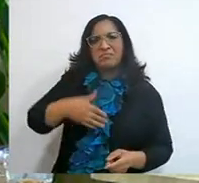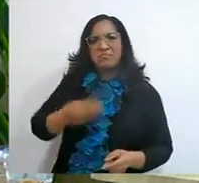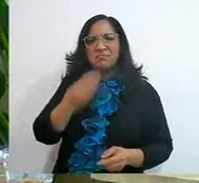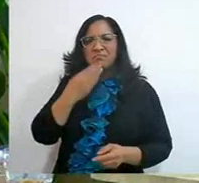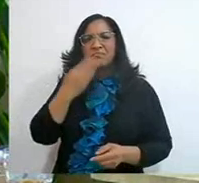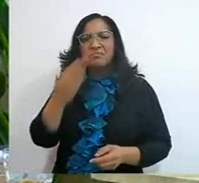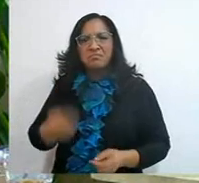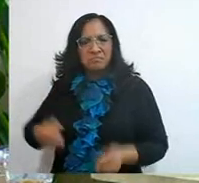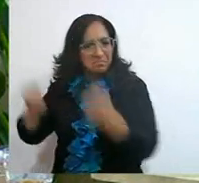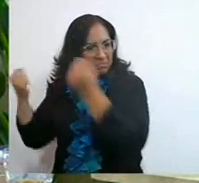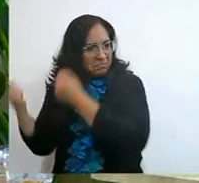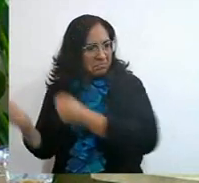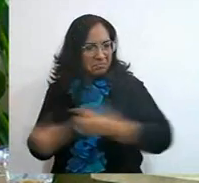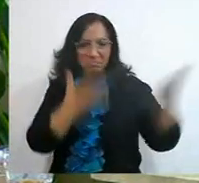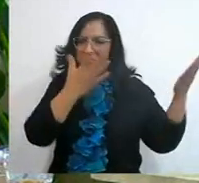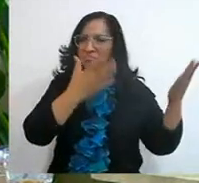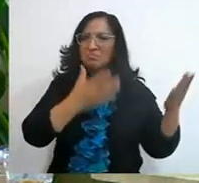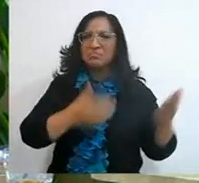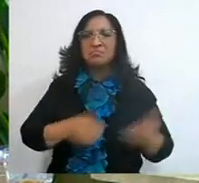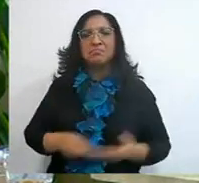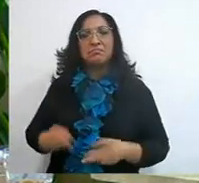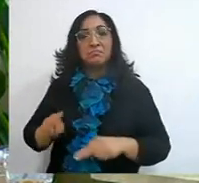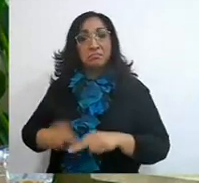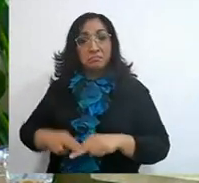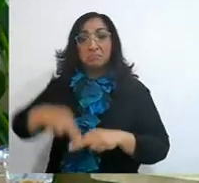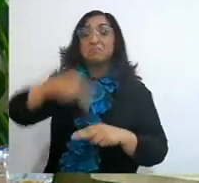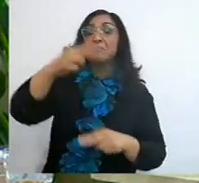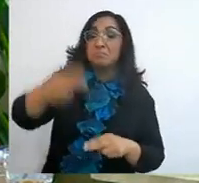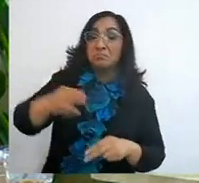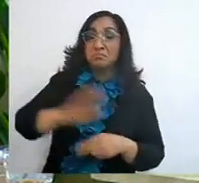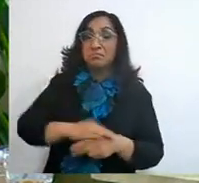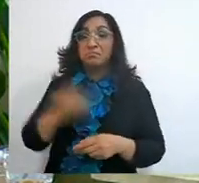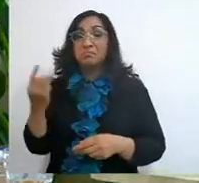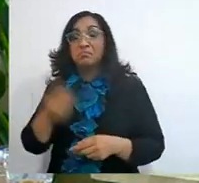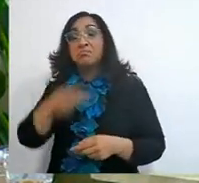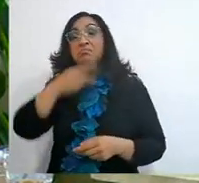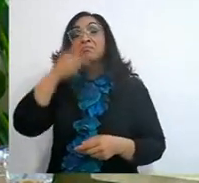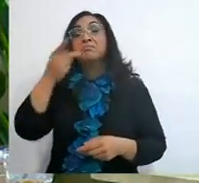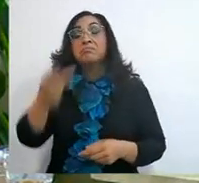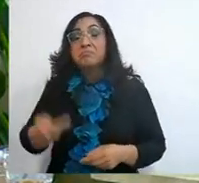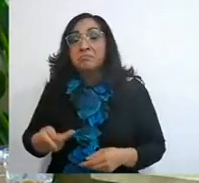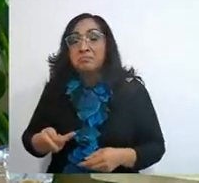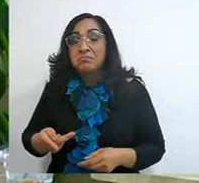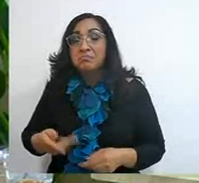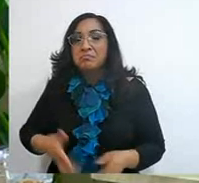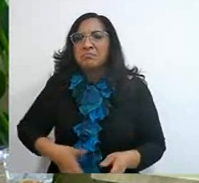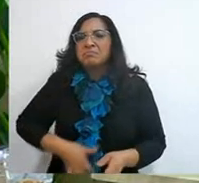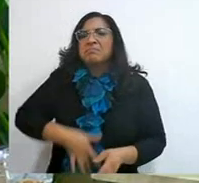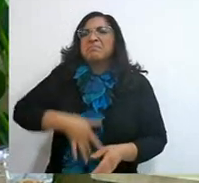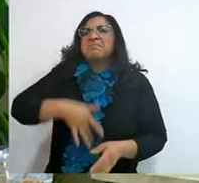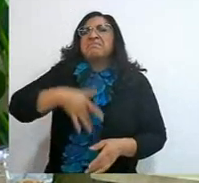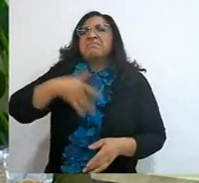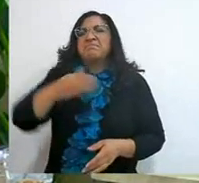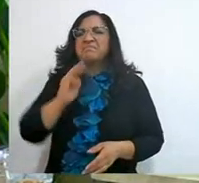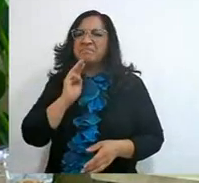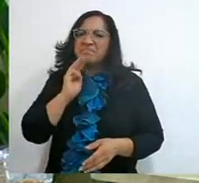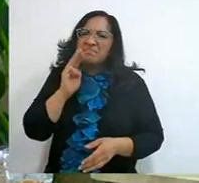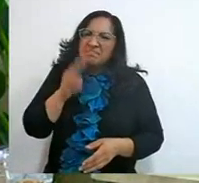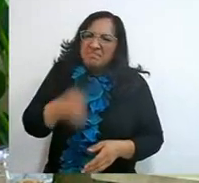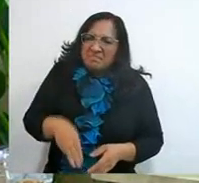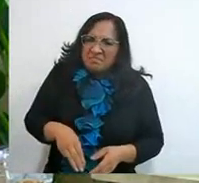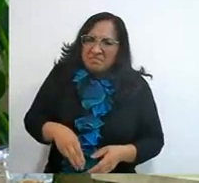me levanto y me salgo. Porque la palabra a mí me tiene que incomodar, porque me